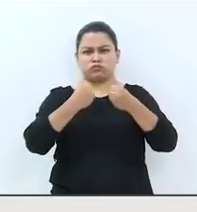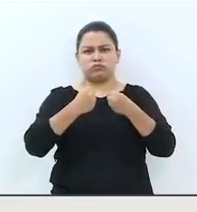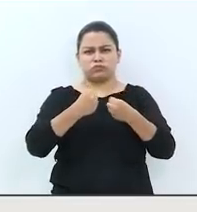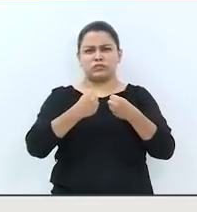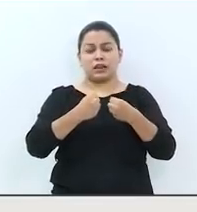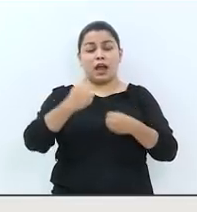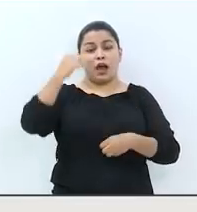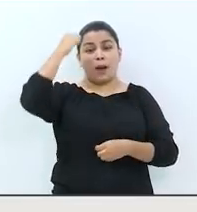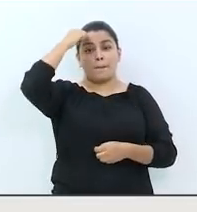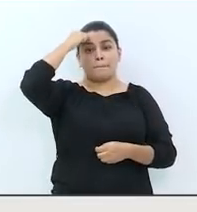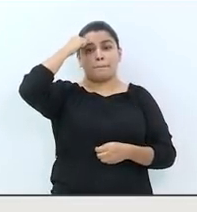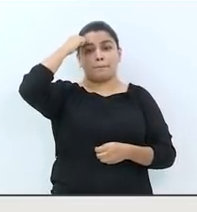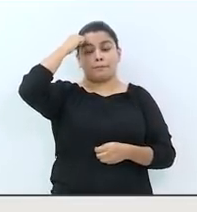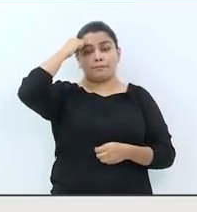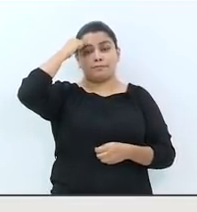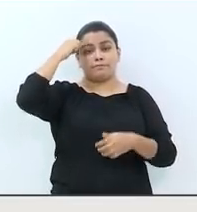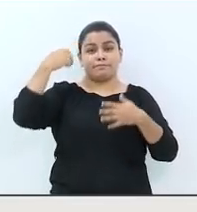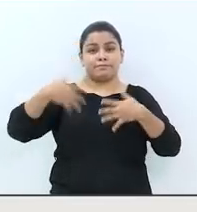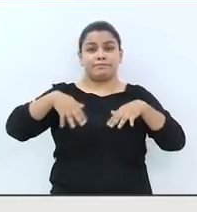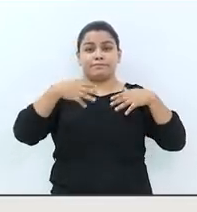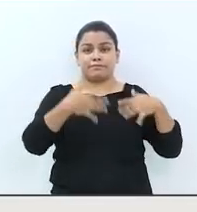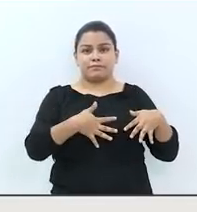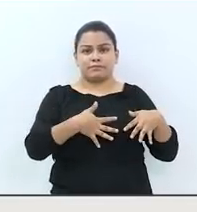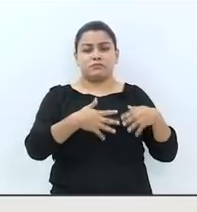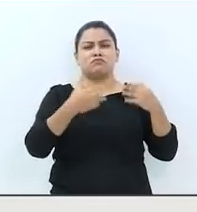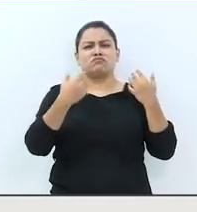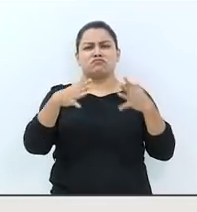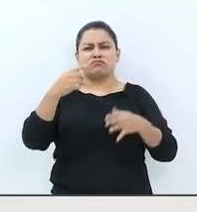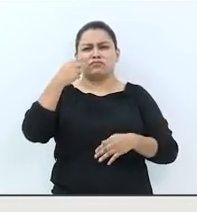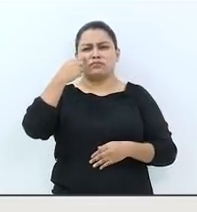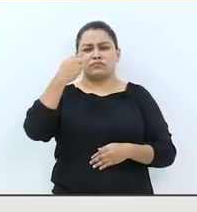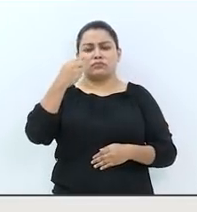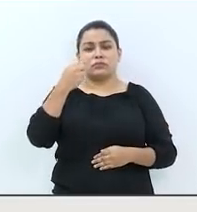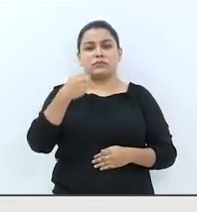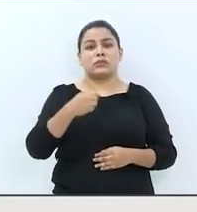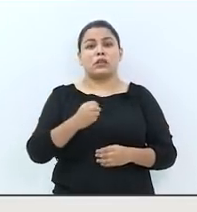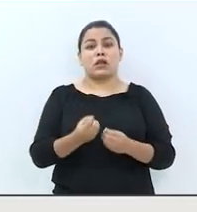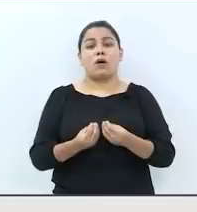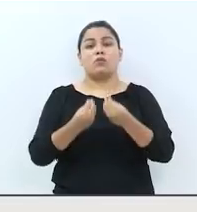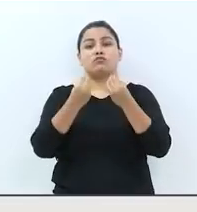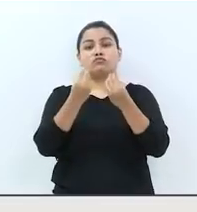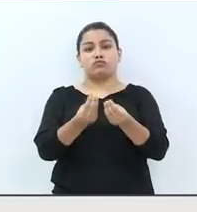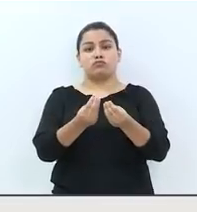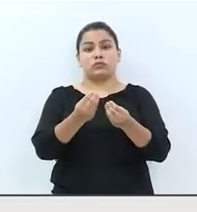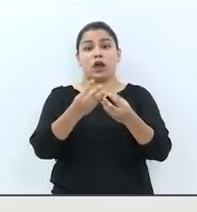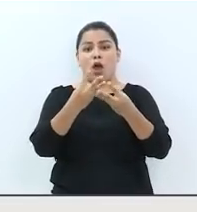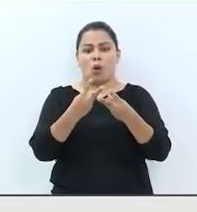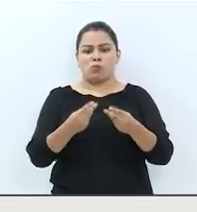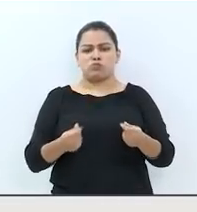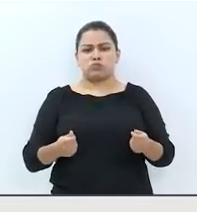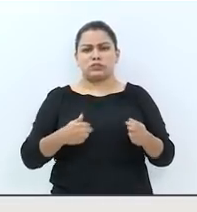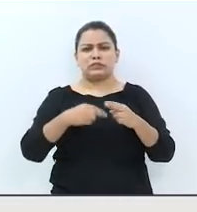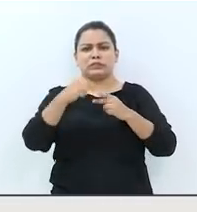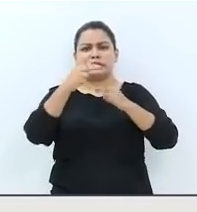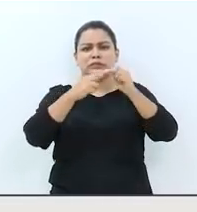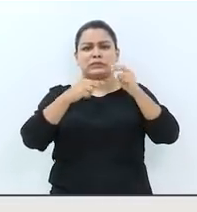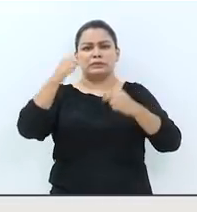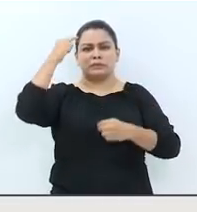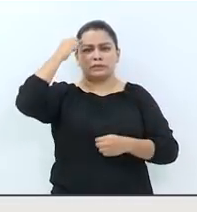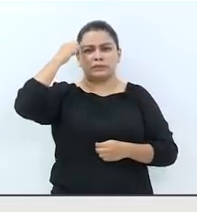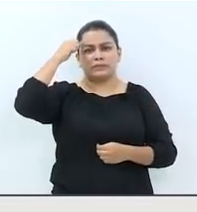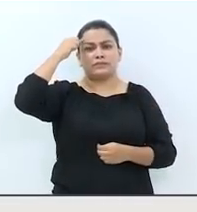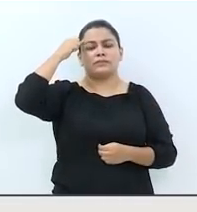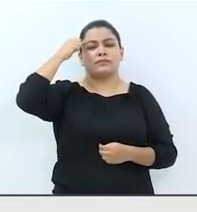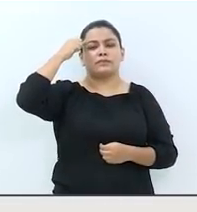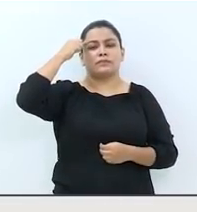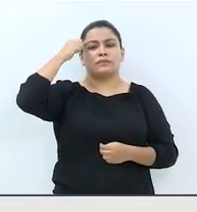los aprendizajes activos, que es lo que ya vimos. Pasamos a ofrecer respuestas constructivas, reflexionar. Y aquí creo que